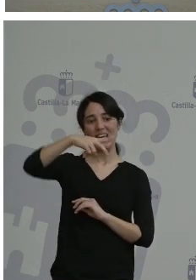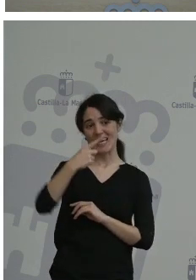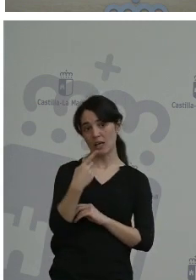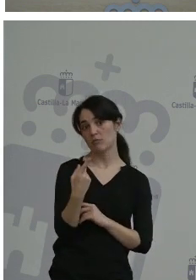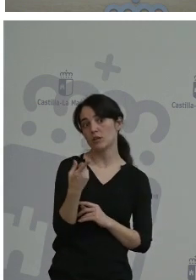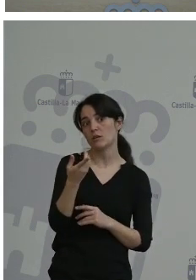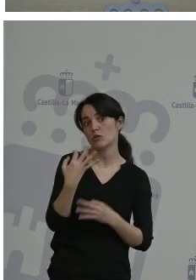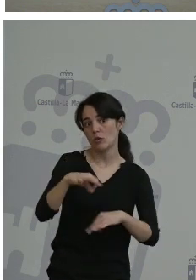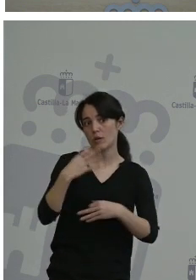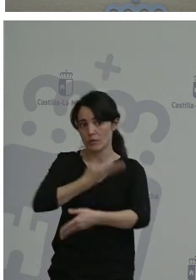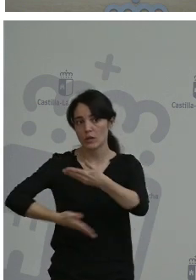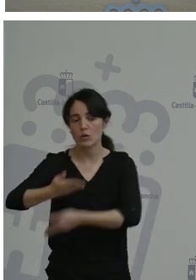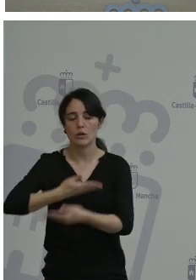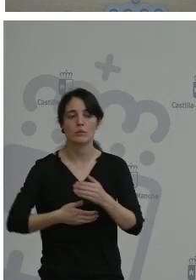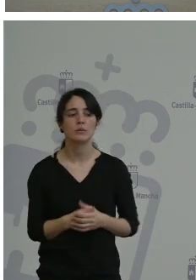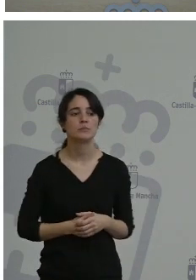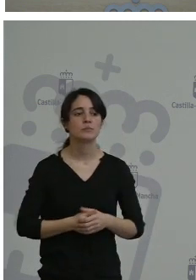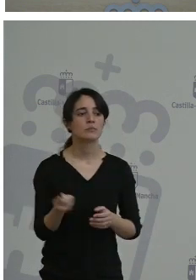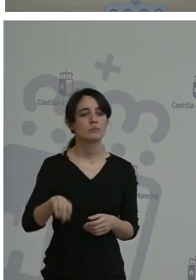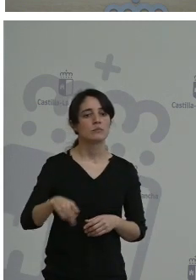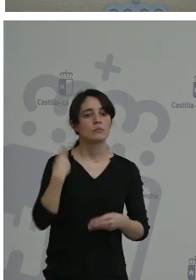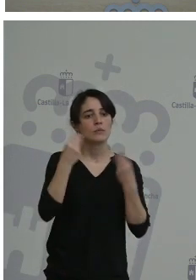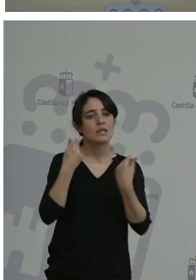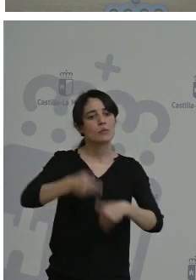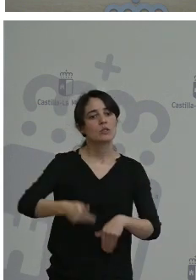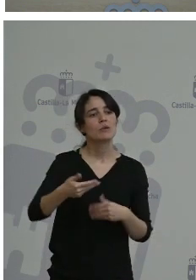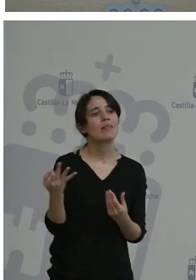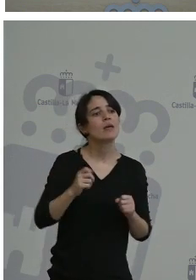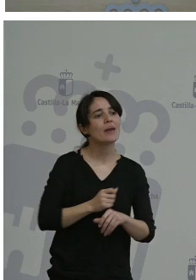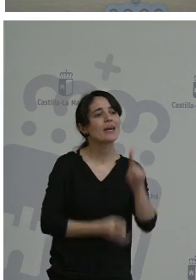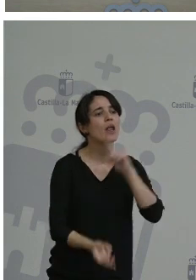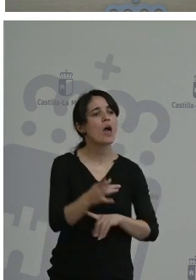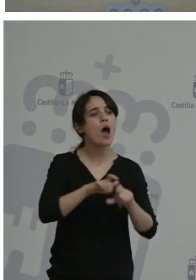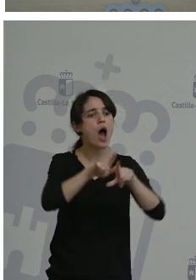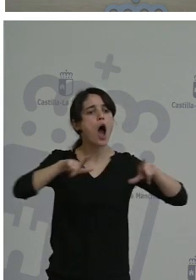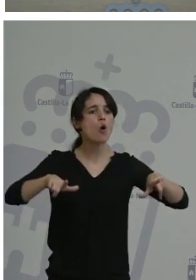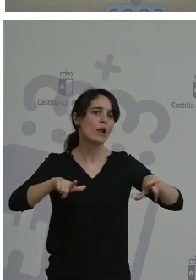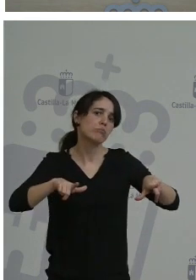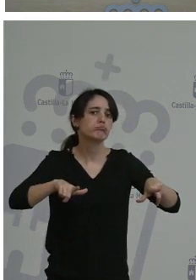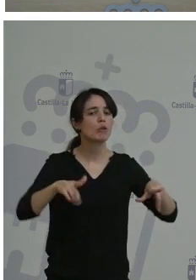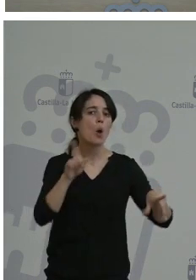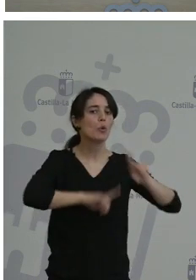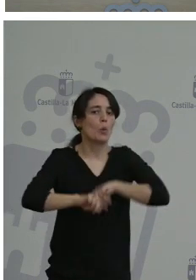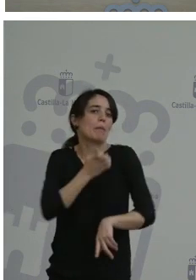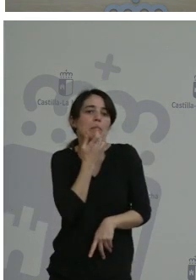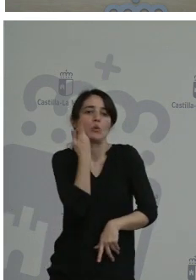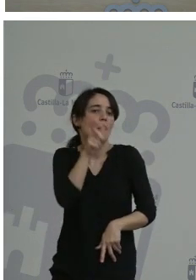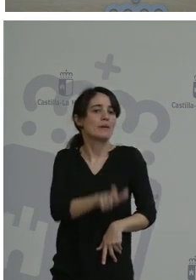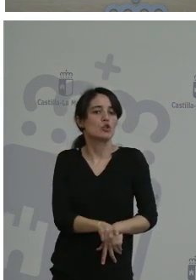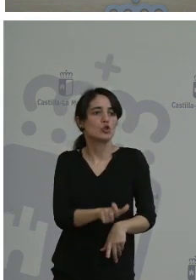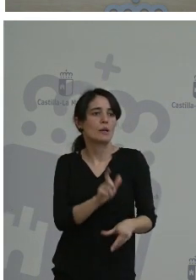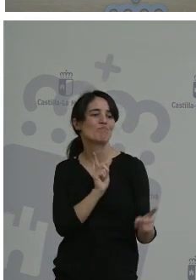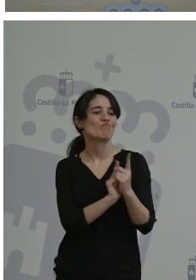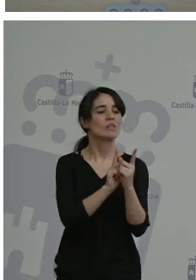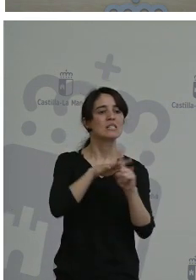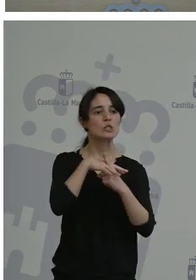Y también consideramos que es importante que exista un aula de incidencias. En el caso de que alguna persona tenga una situación de mayor